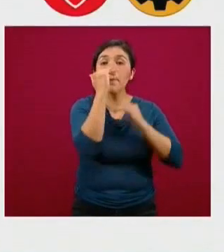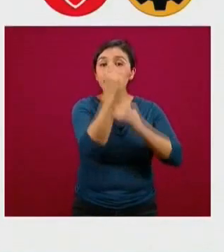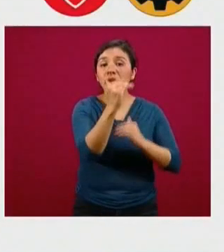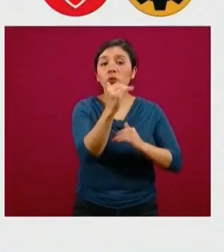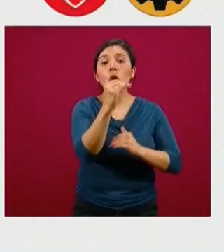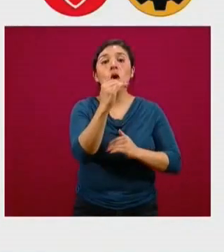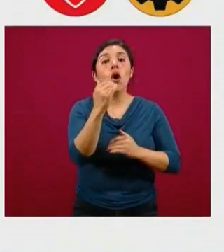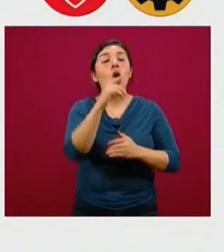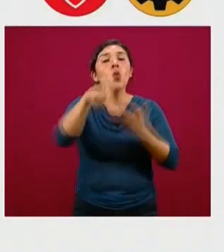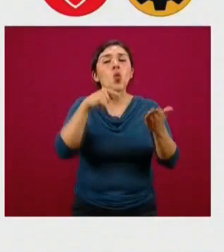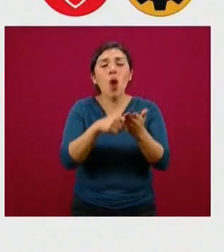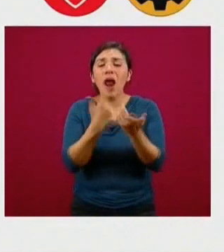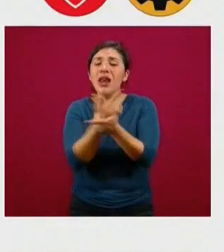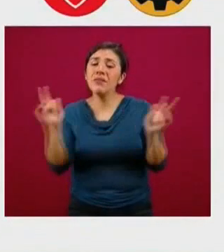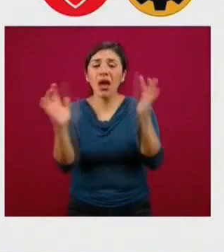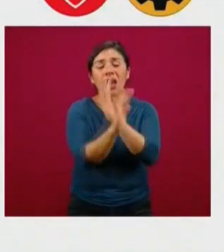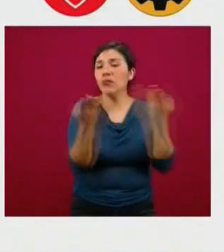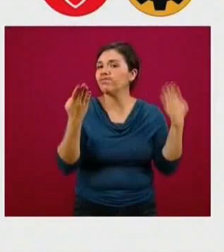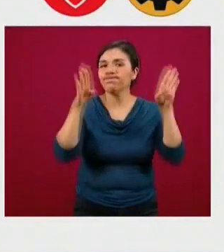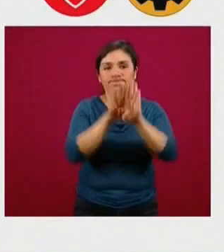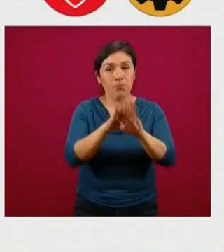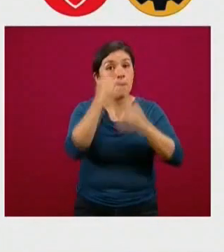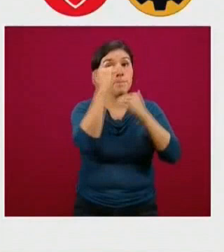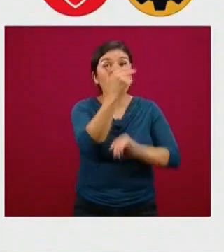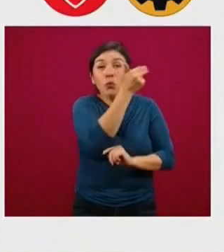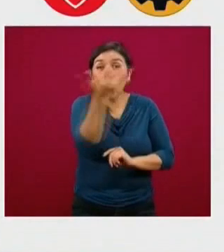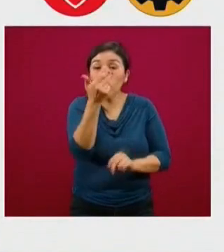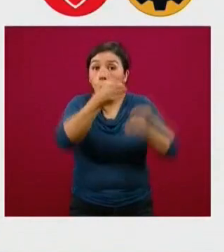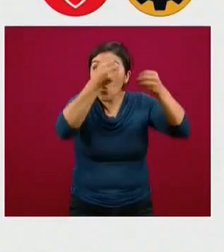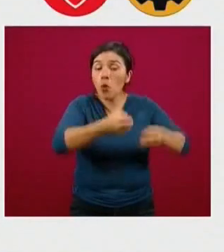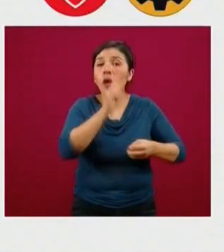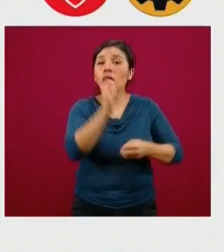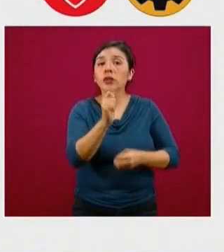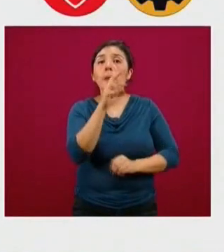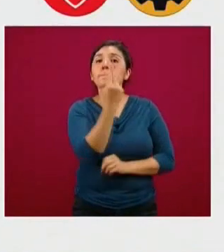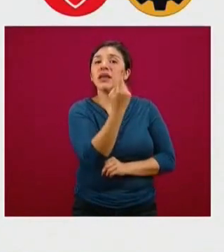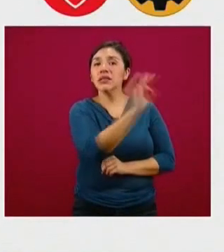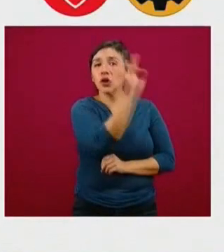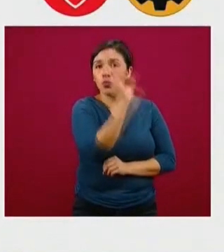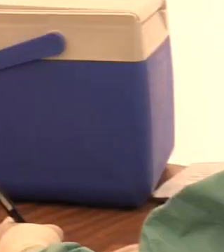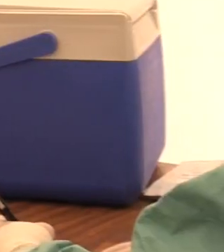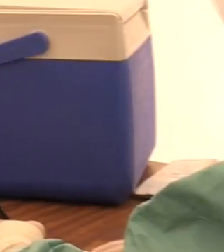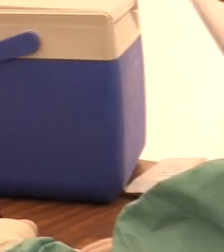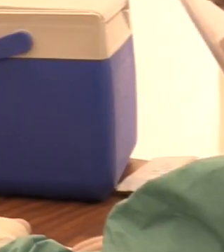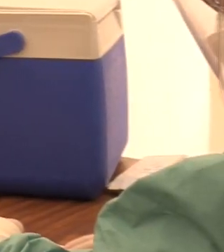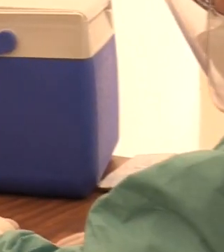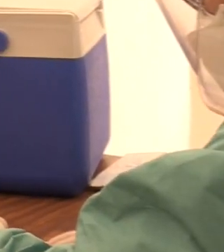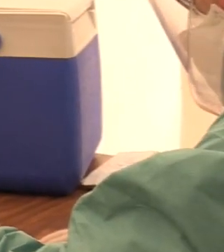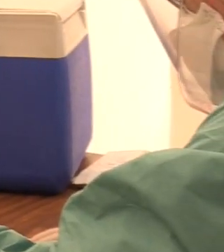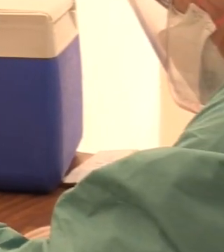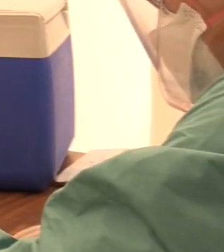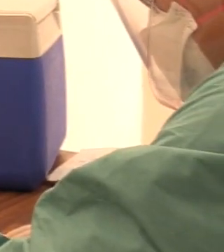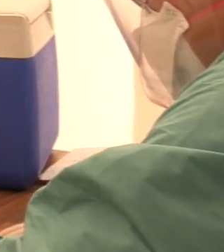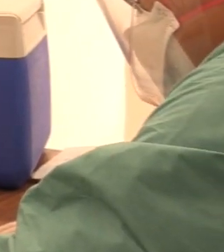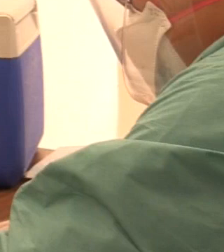áreas comunes cerradas y una ocupación máxima hotelera del 25 por ciento méxico es el